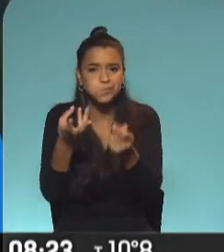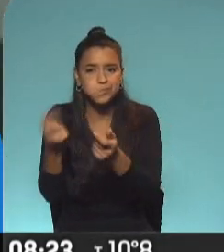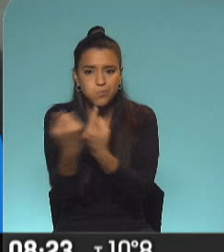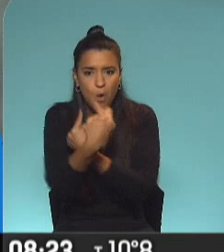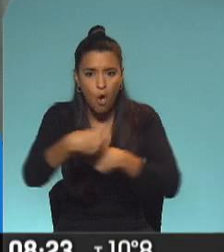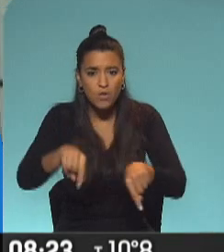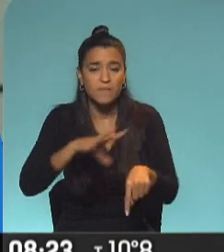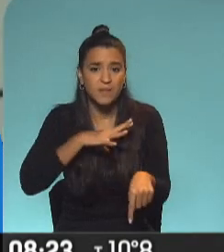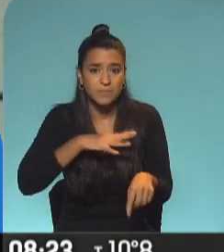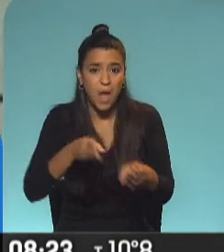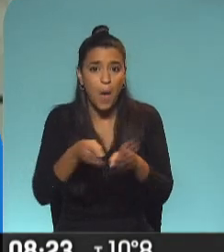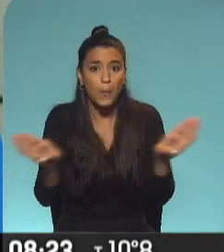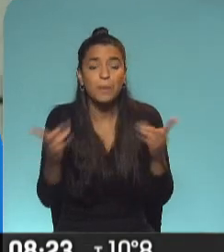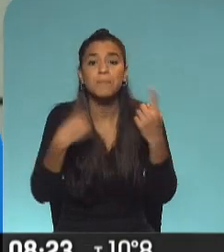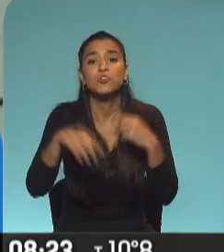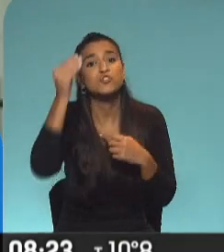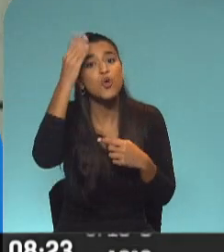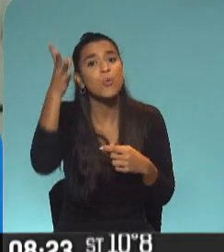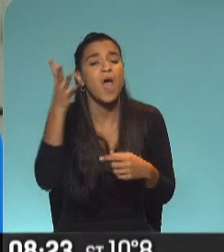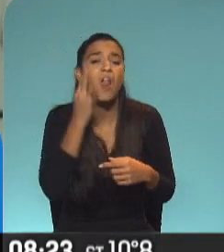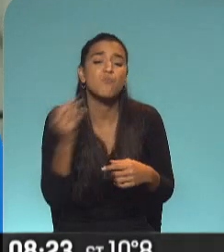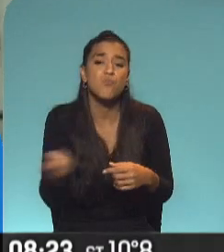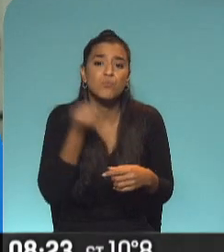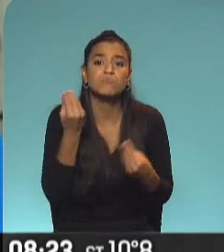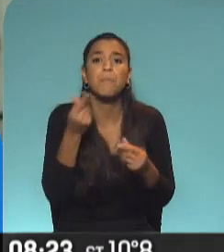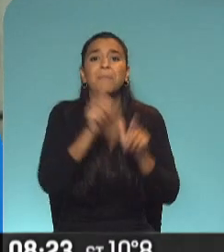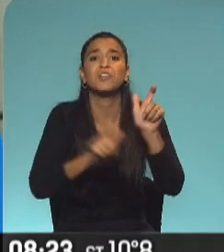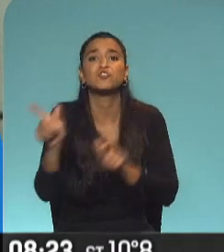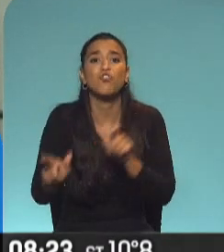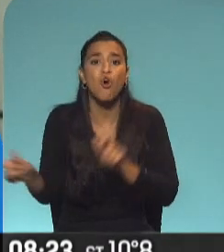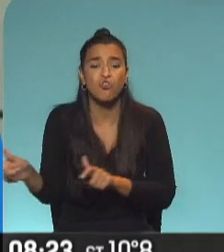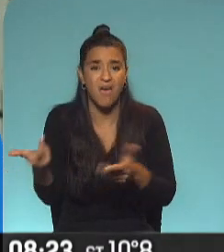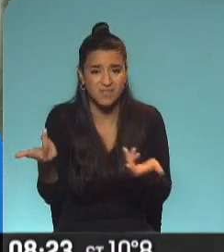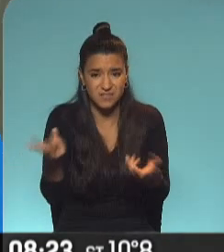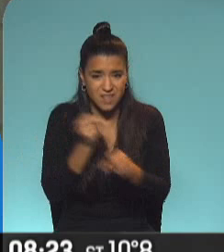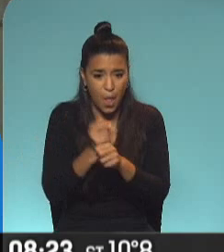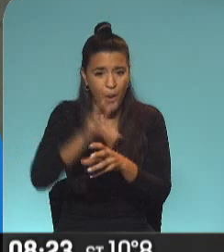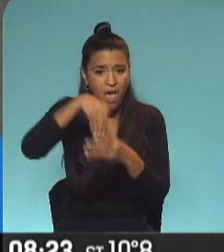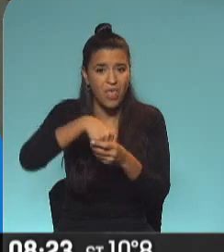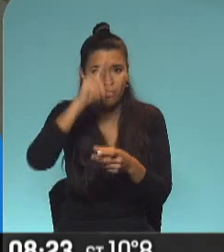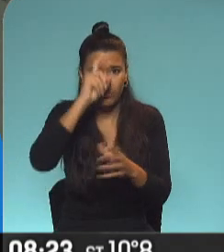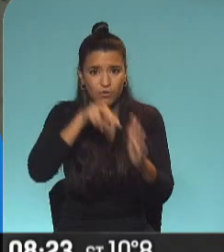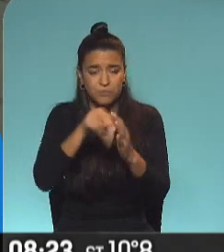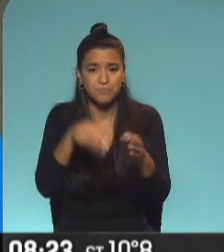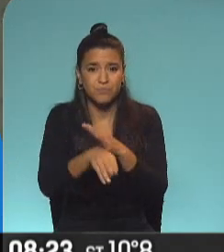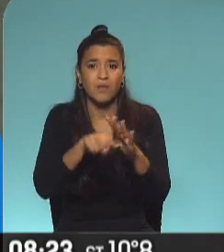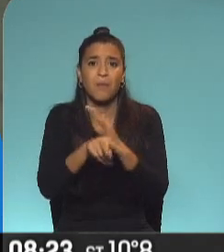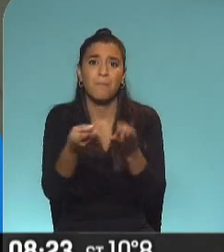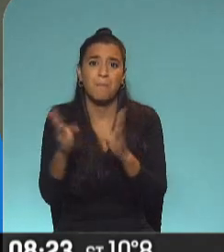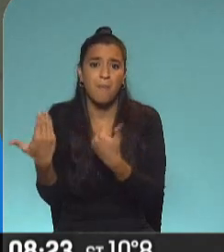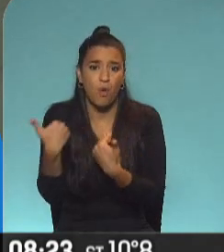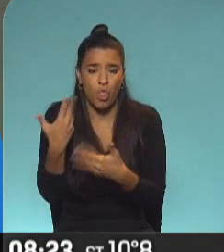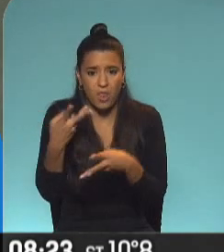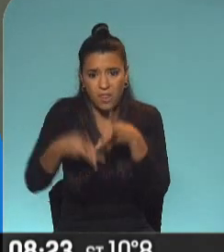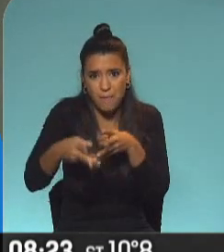elementos que faltan para abrirla pero se han olvidado de algo muy importante que es el personal y el recurso humano de enfermería para hacer funcionar todos estos aparatos